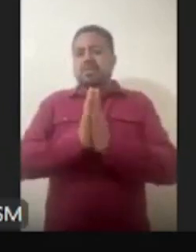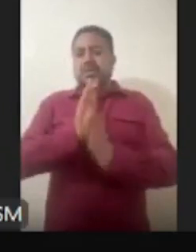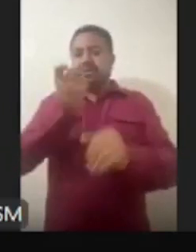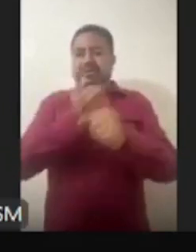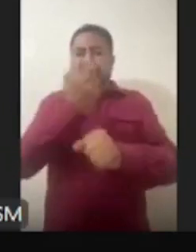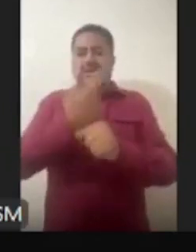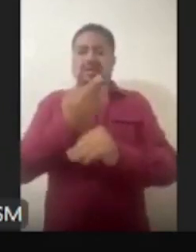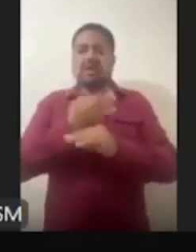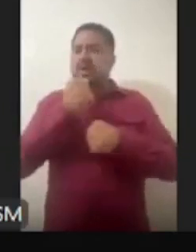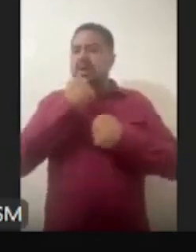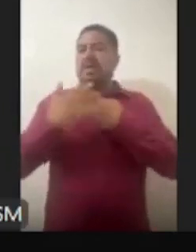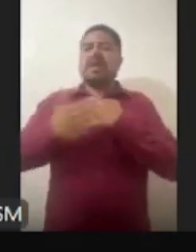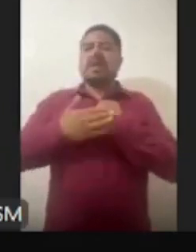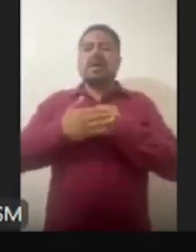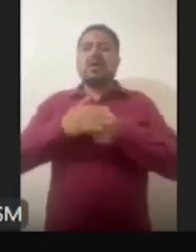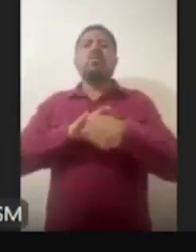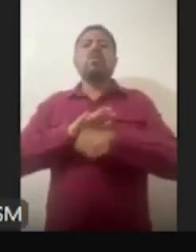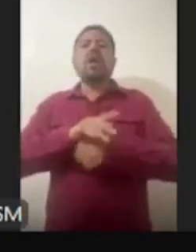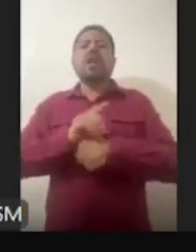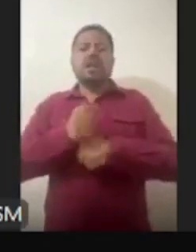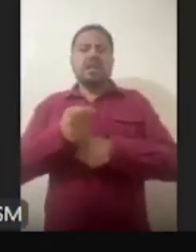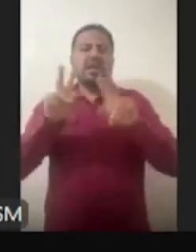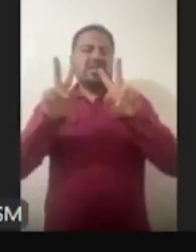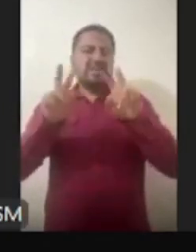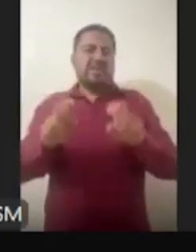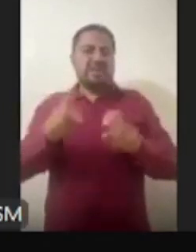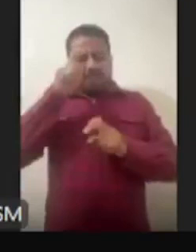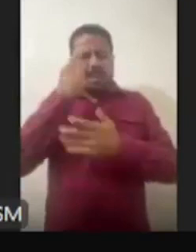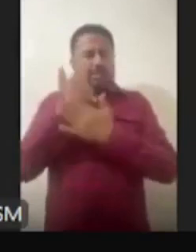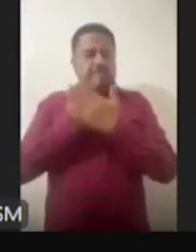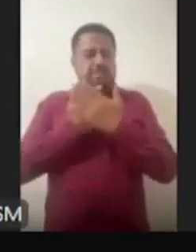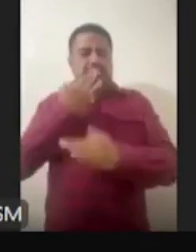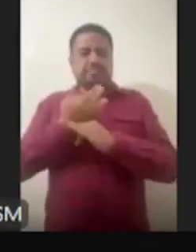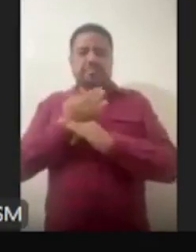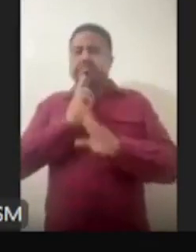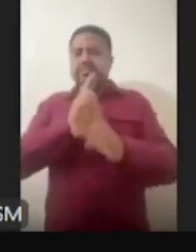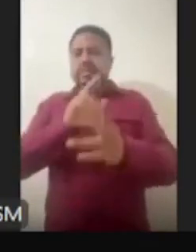los asuntos listados para resolver el día de hoy.